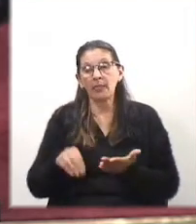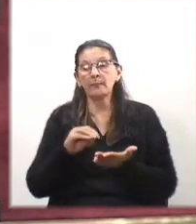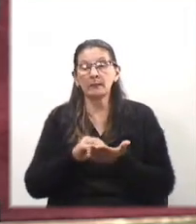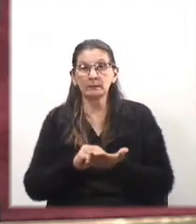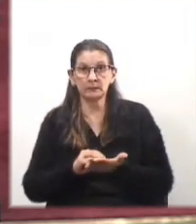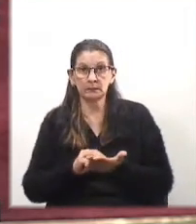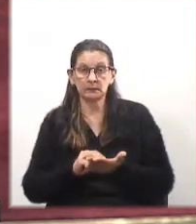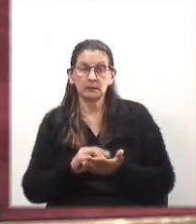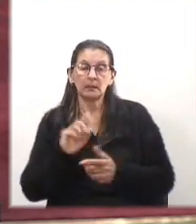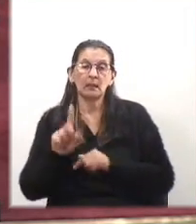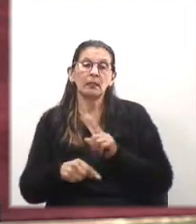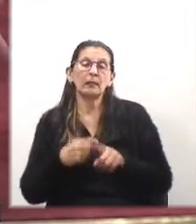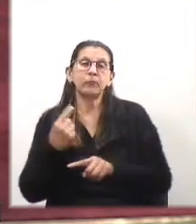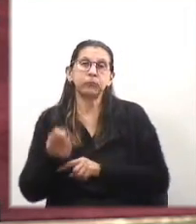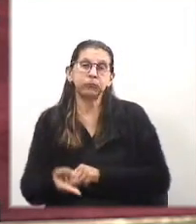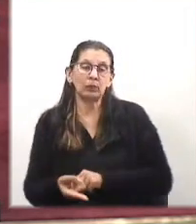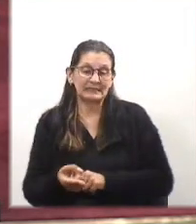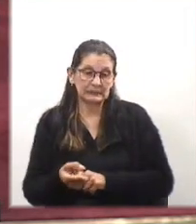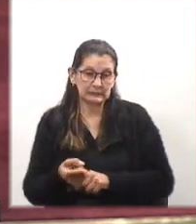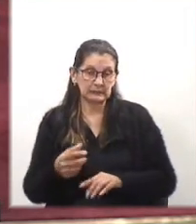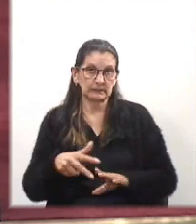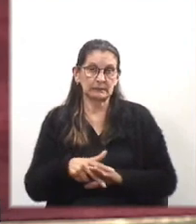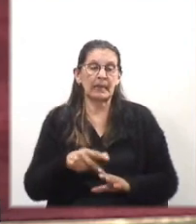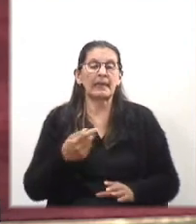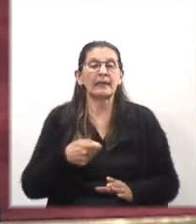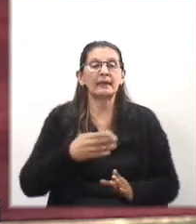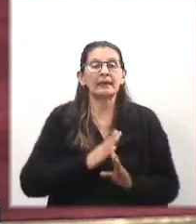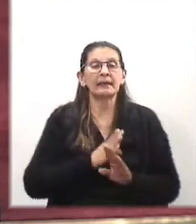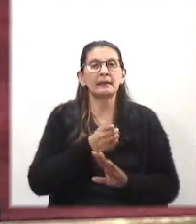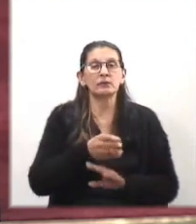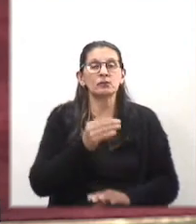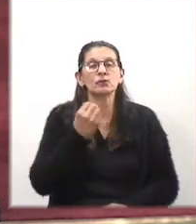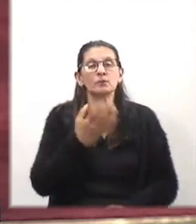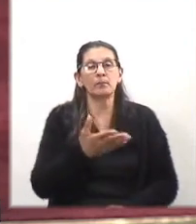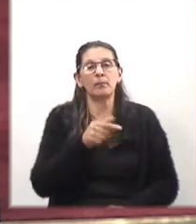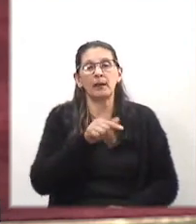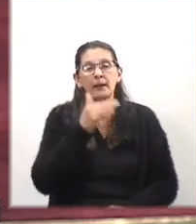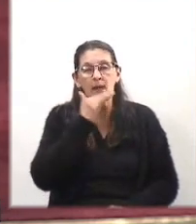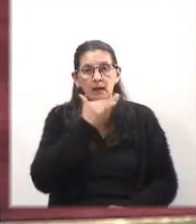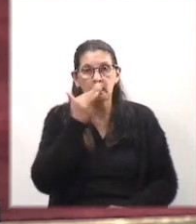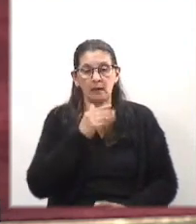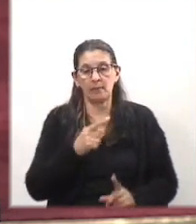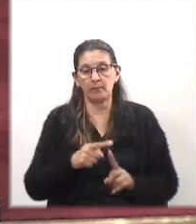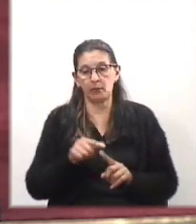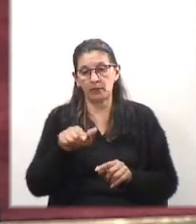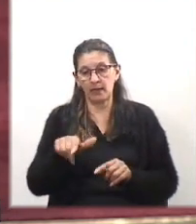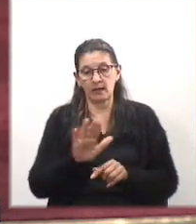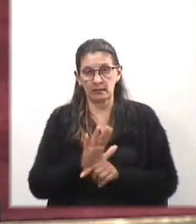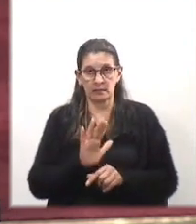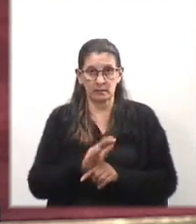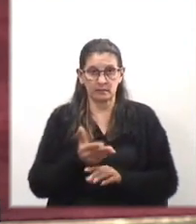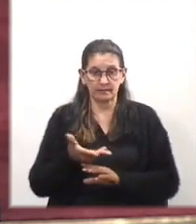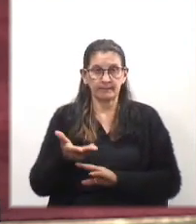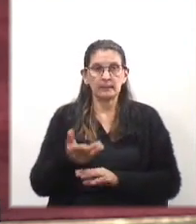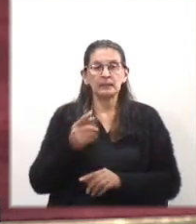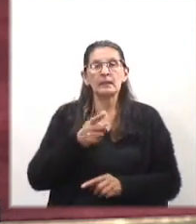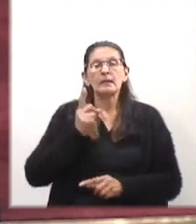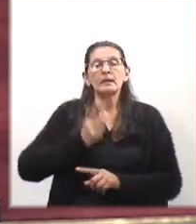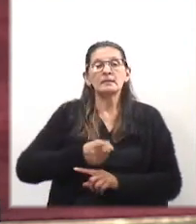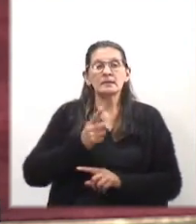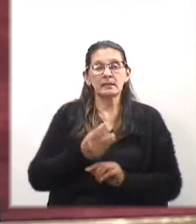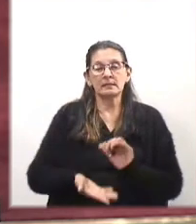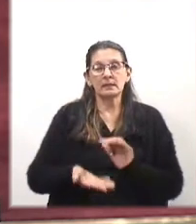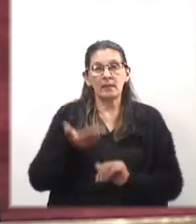un estancamiento en los ingresos a la caja por esta fuente. La exigencia de la